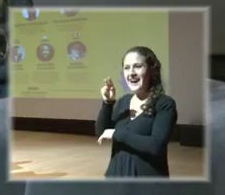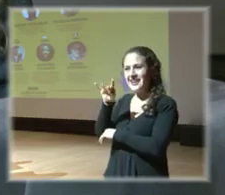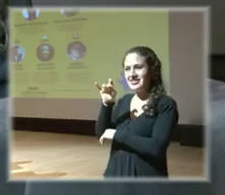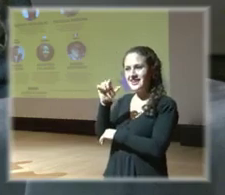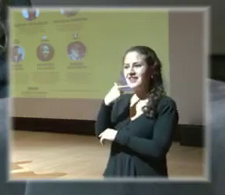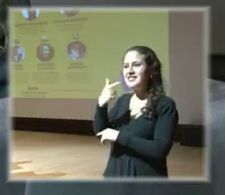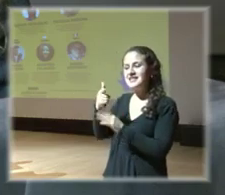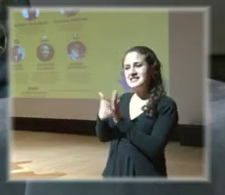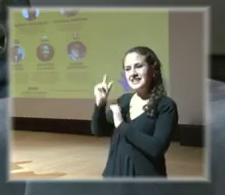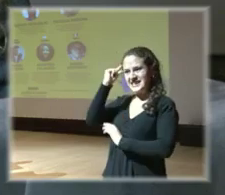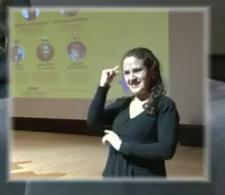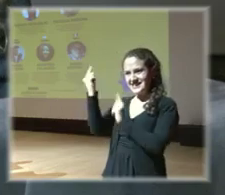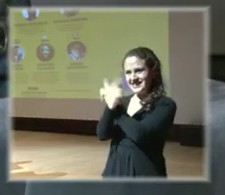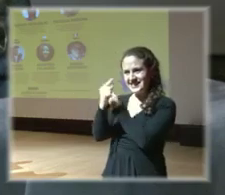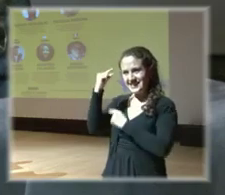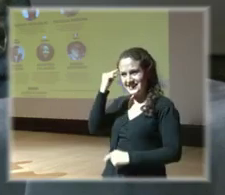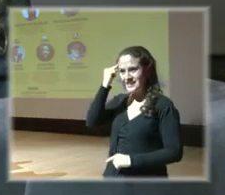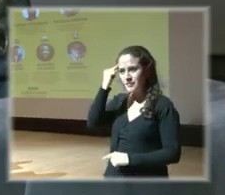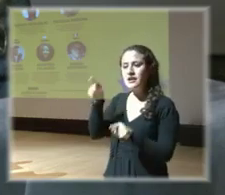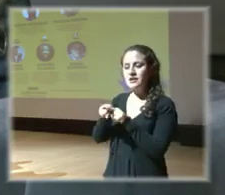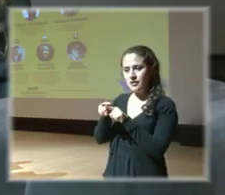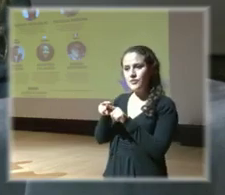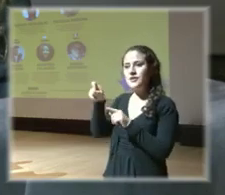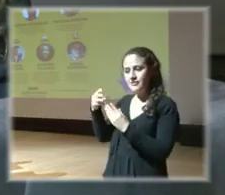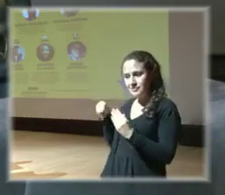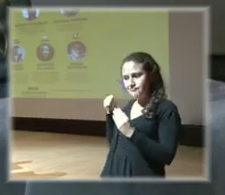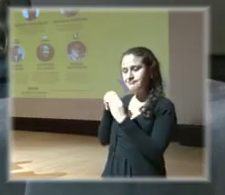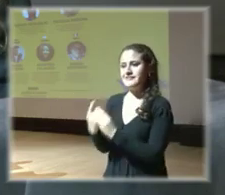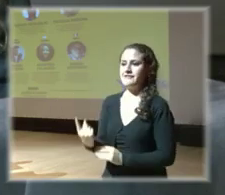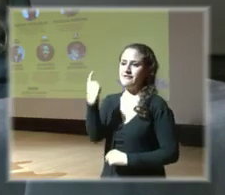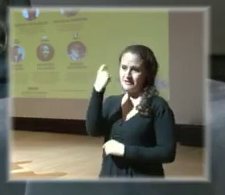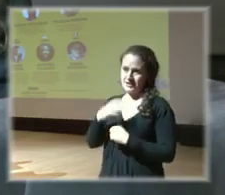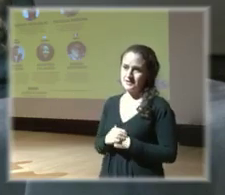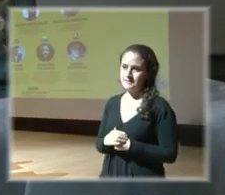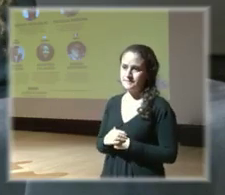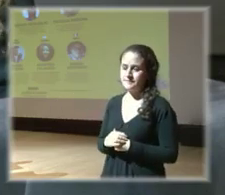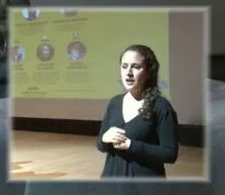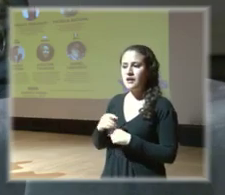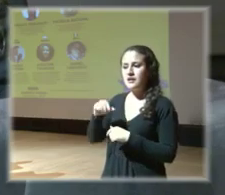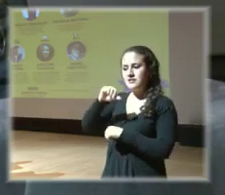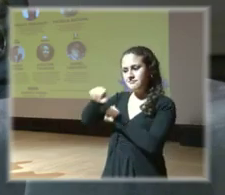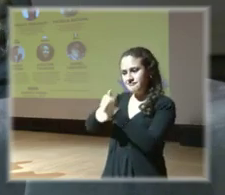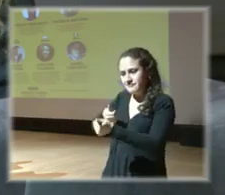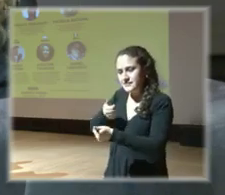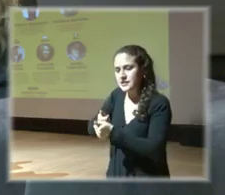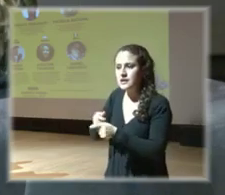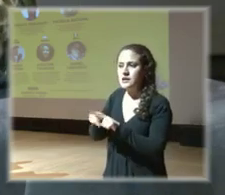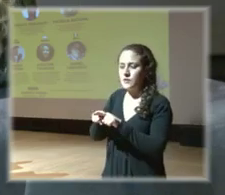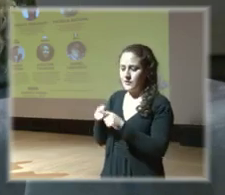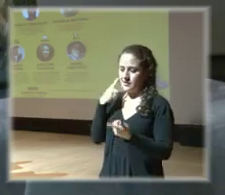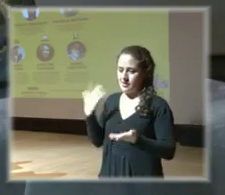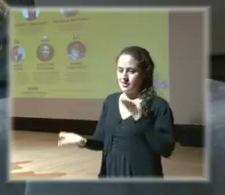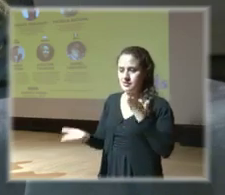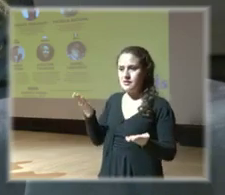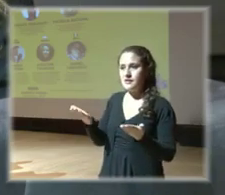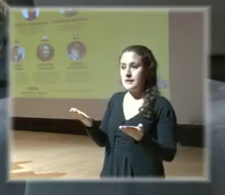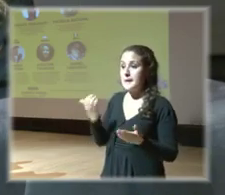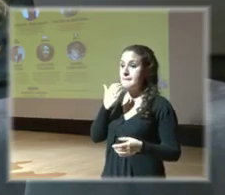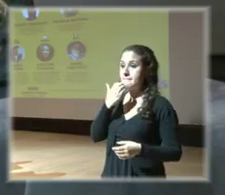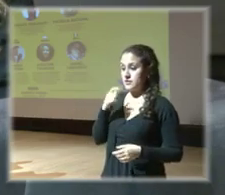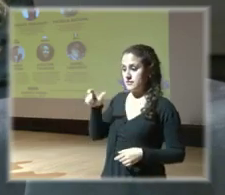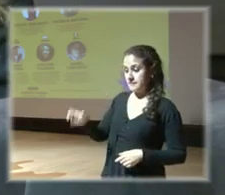cuesta mucho incorporarlo. Pero lo que estamos haciendo con la interdicción, quiero hacer un paralelismo, es como si dijéramos a la persona que está